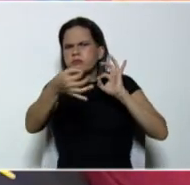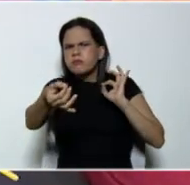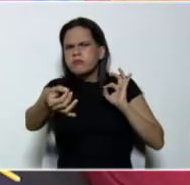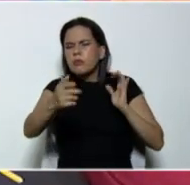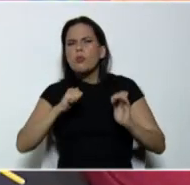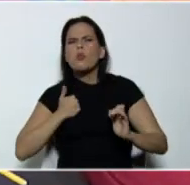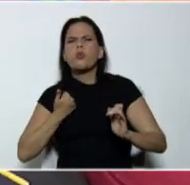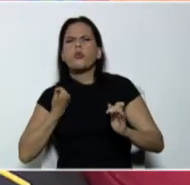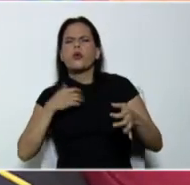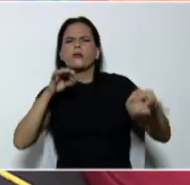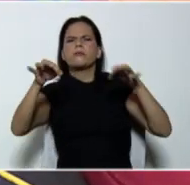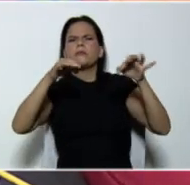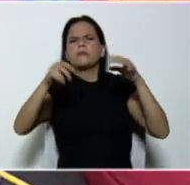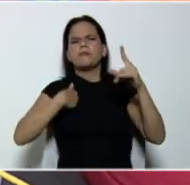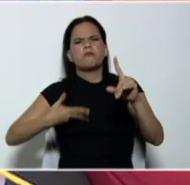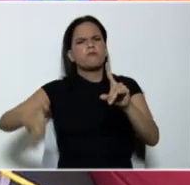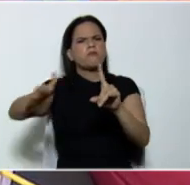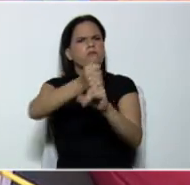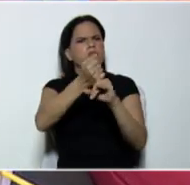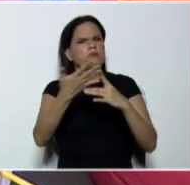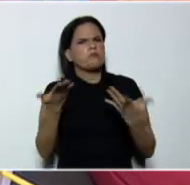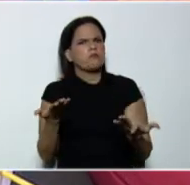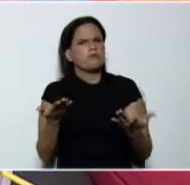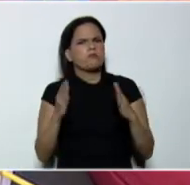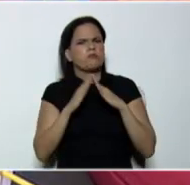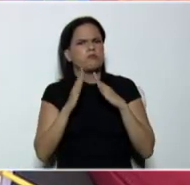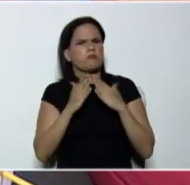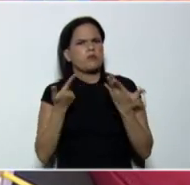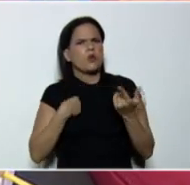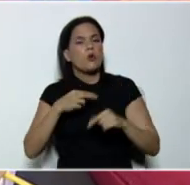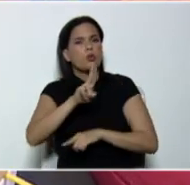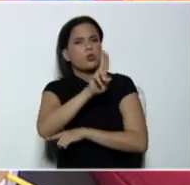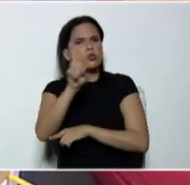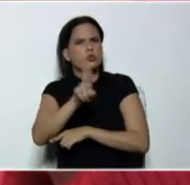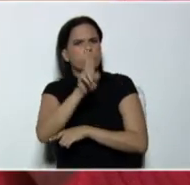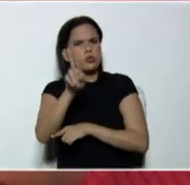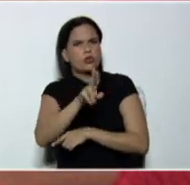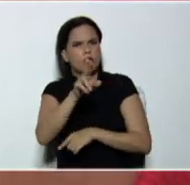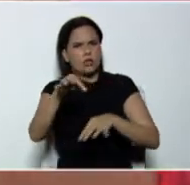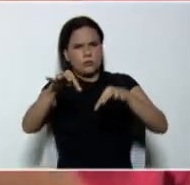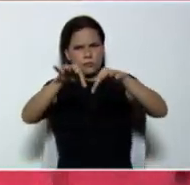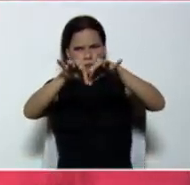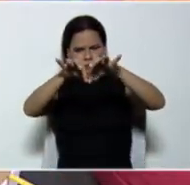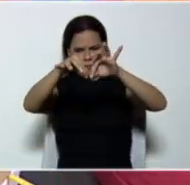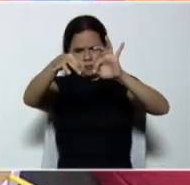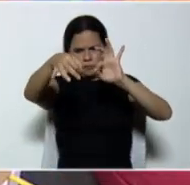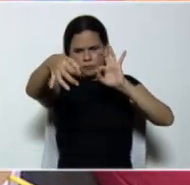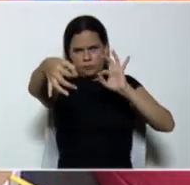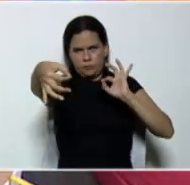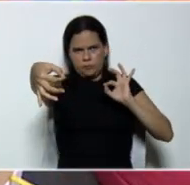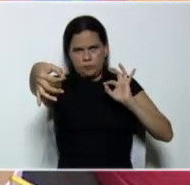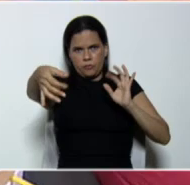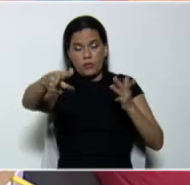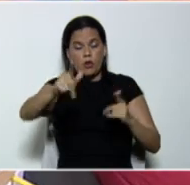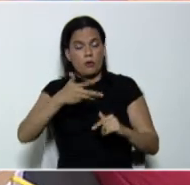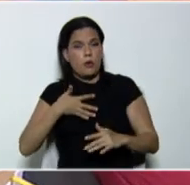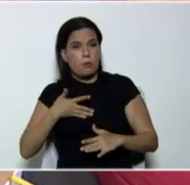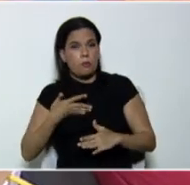papel que encontremos utilizando la técnica de pinzas. Ellos van a